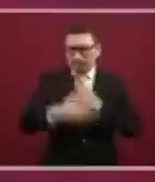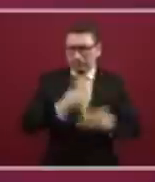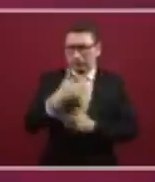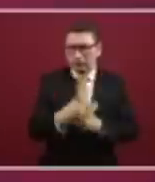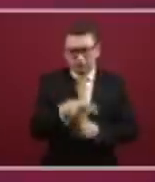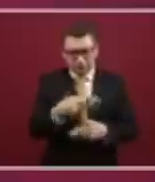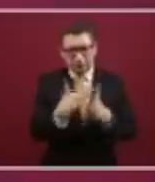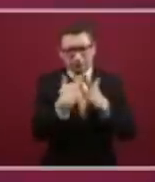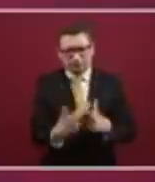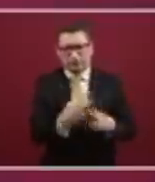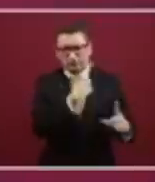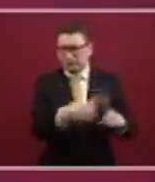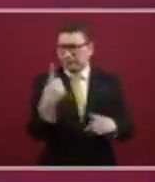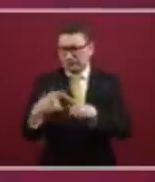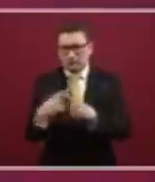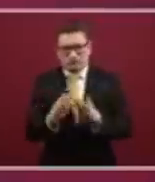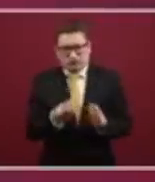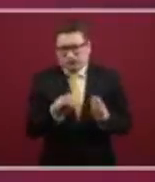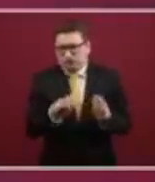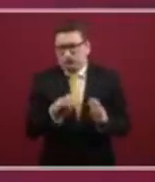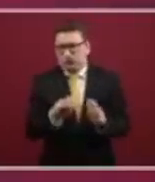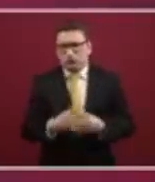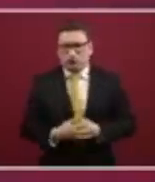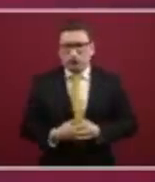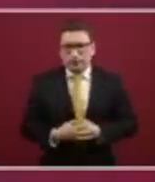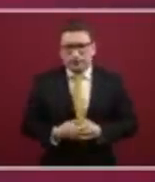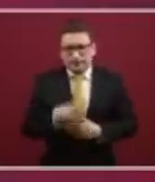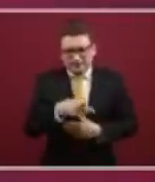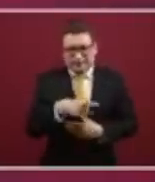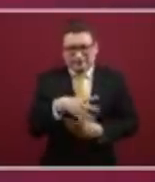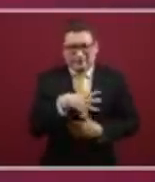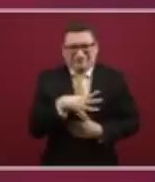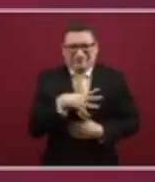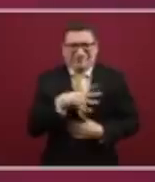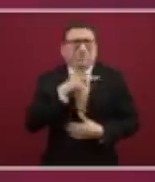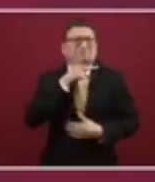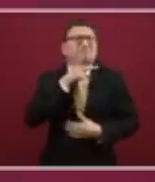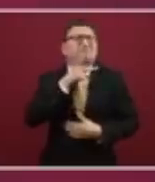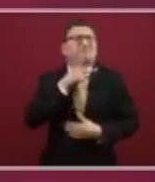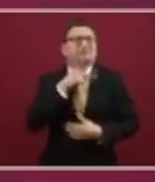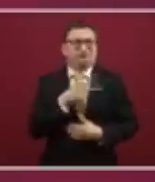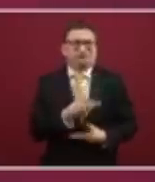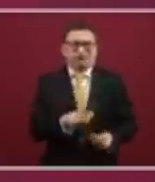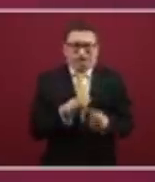recursos, tiene una gran reserva de petróleo,